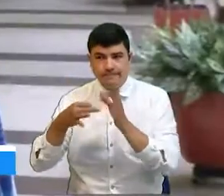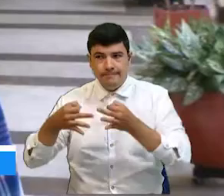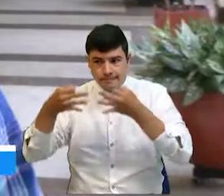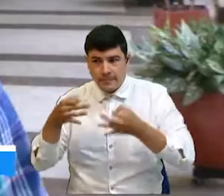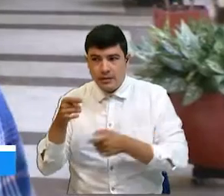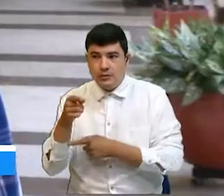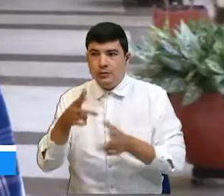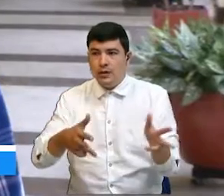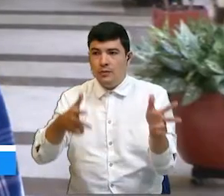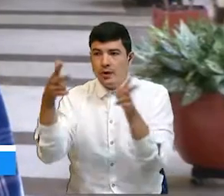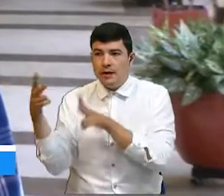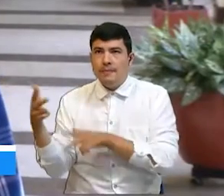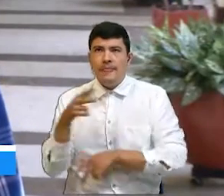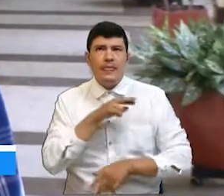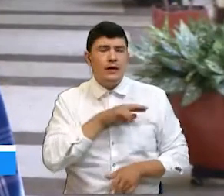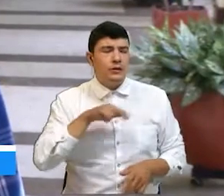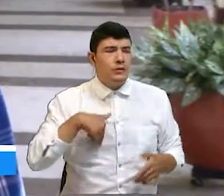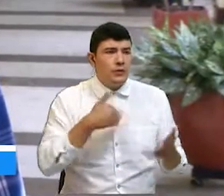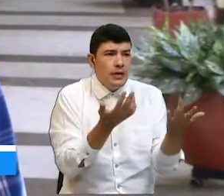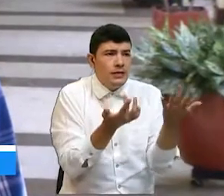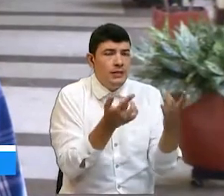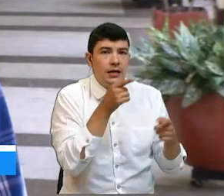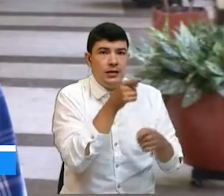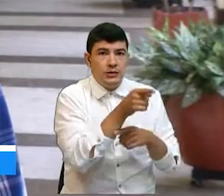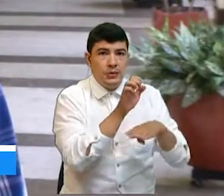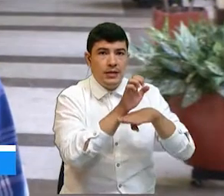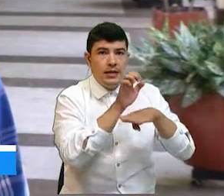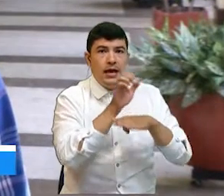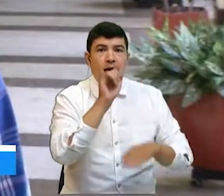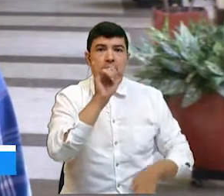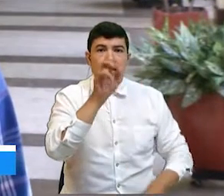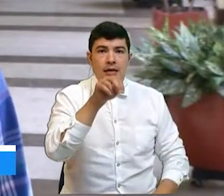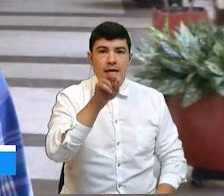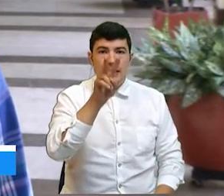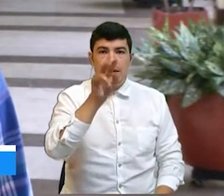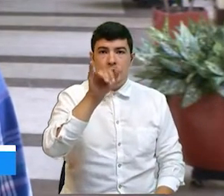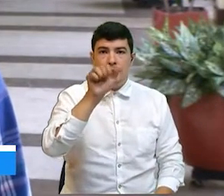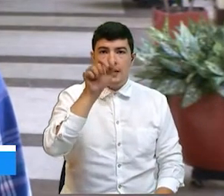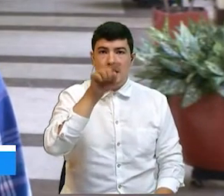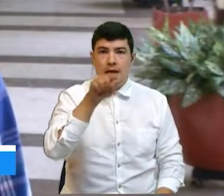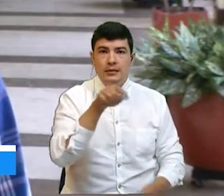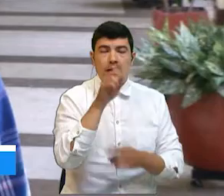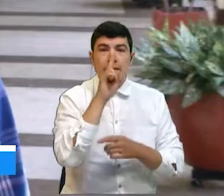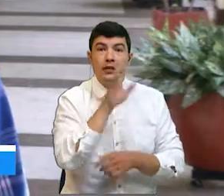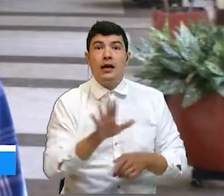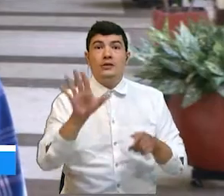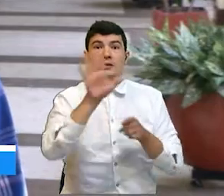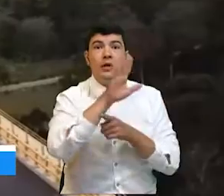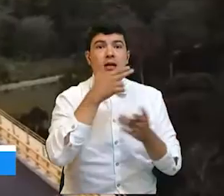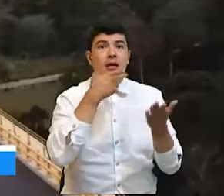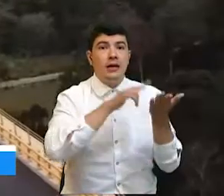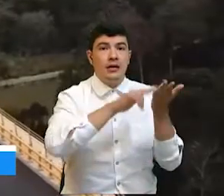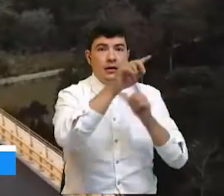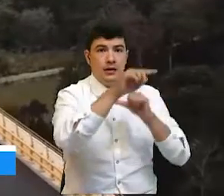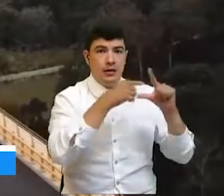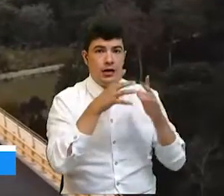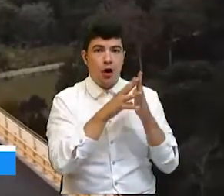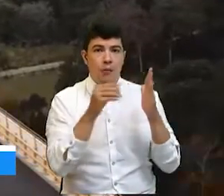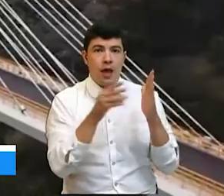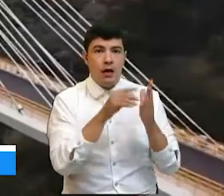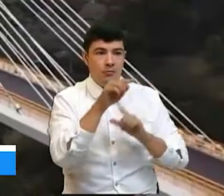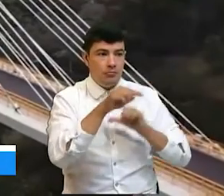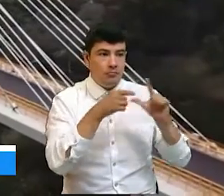estamos a la espera de que el invías nacional nos haga entrega del acta recibió final y copia de las pólizas